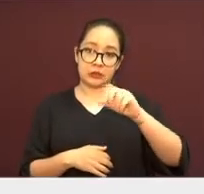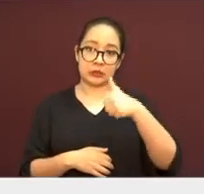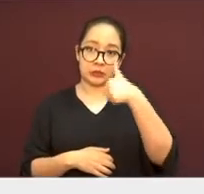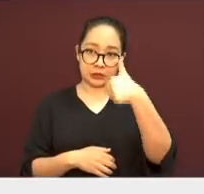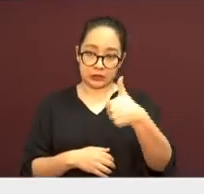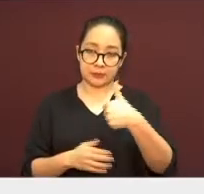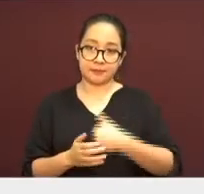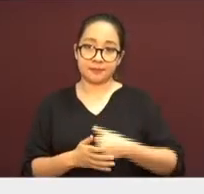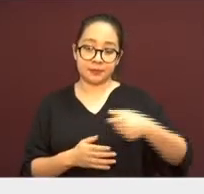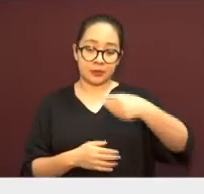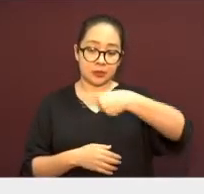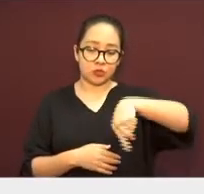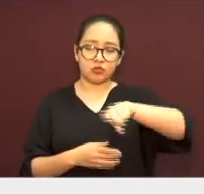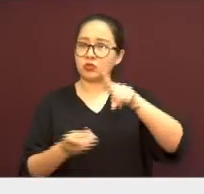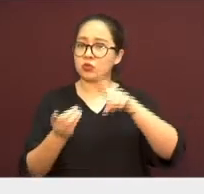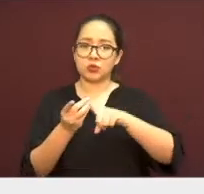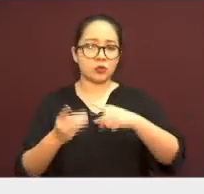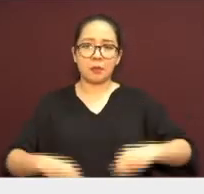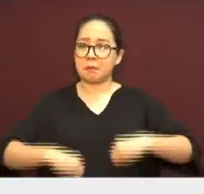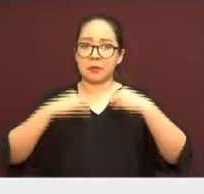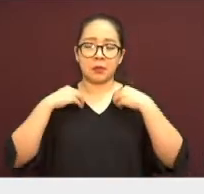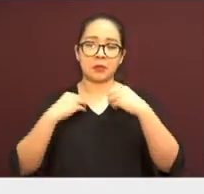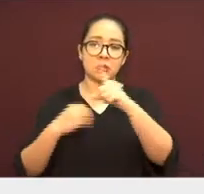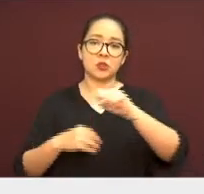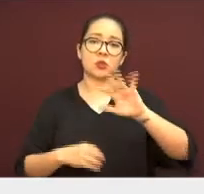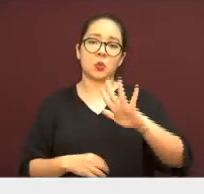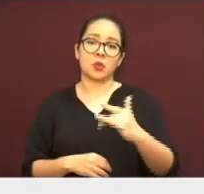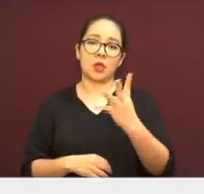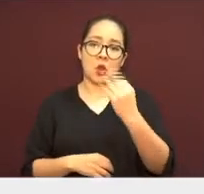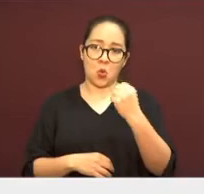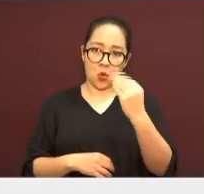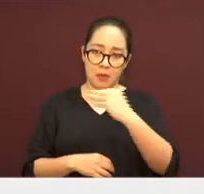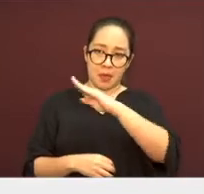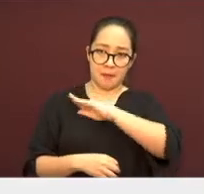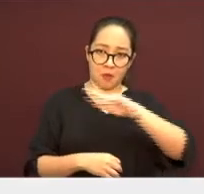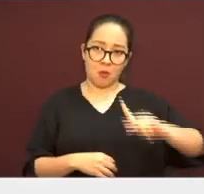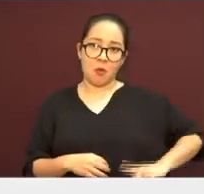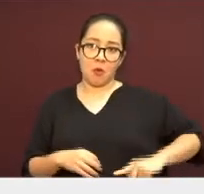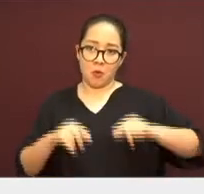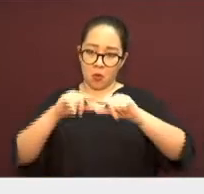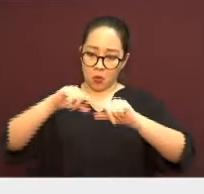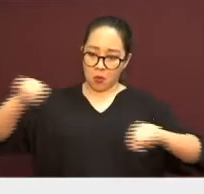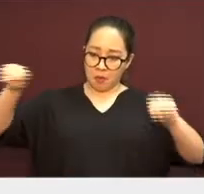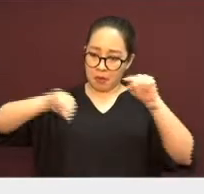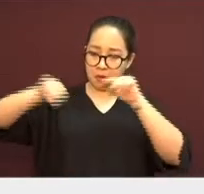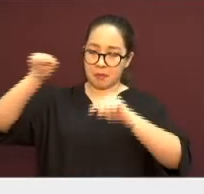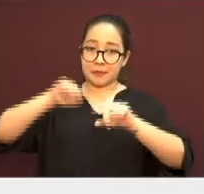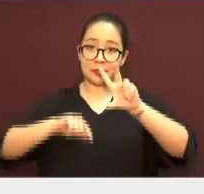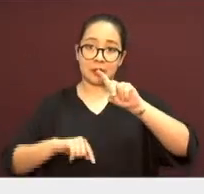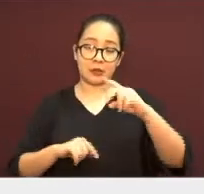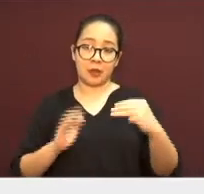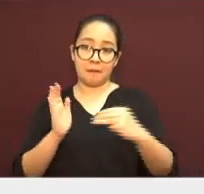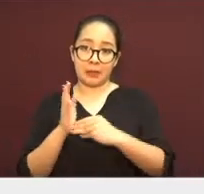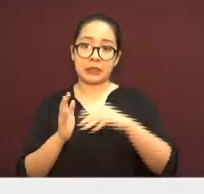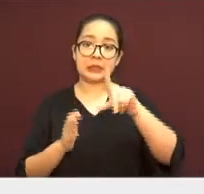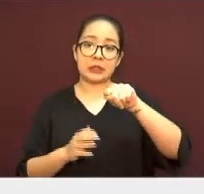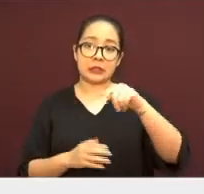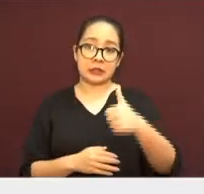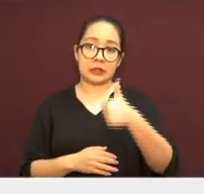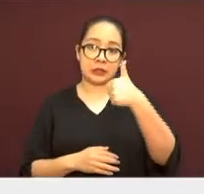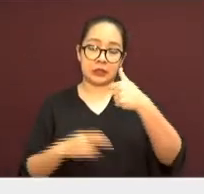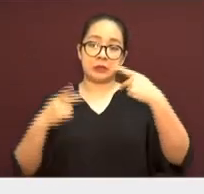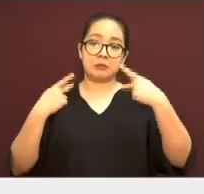159 municipios los casos positivos ascienden ahora a 30.000 76 en